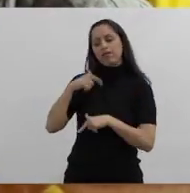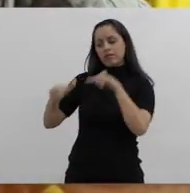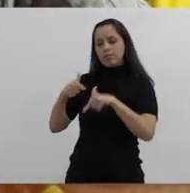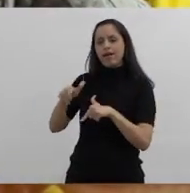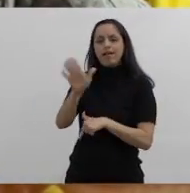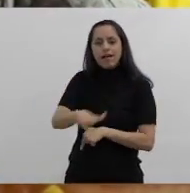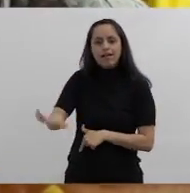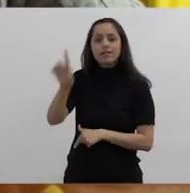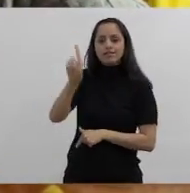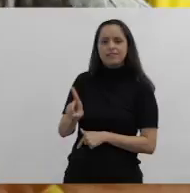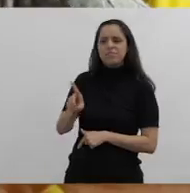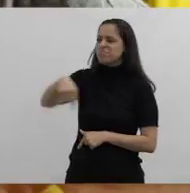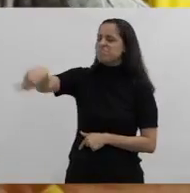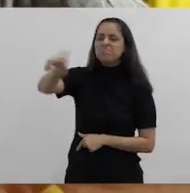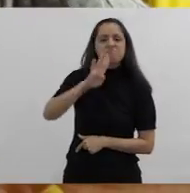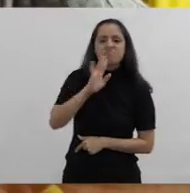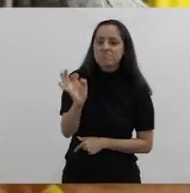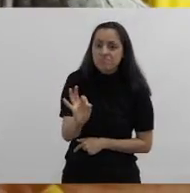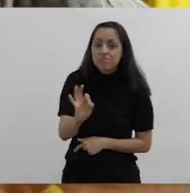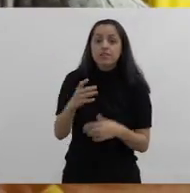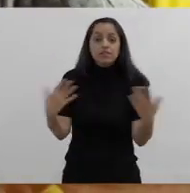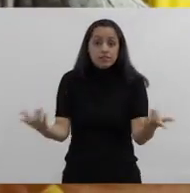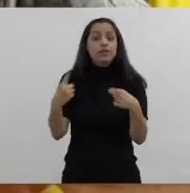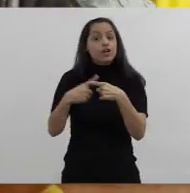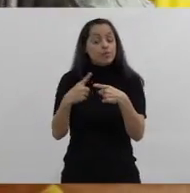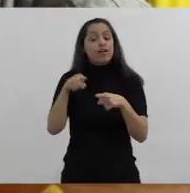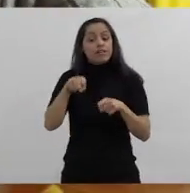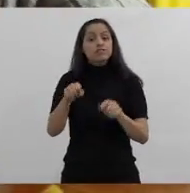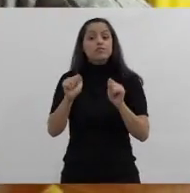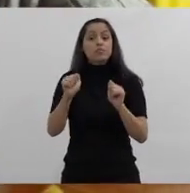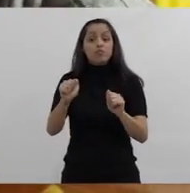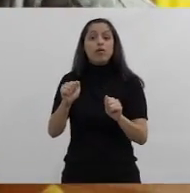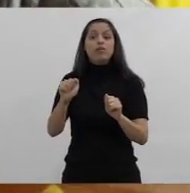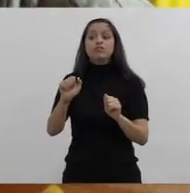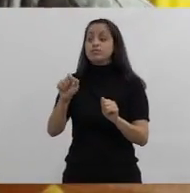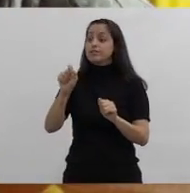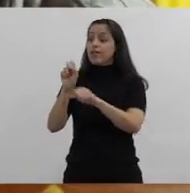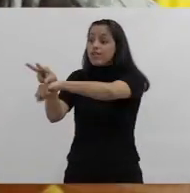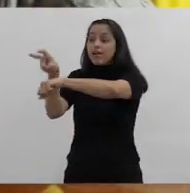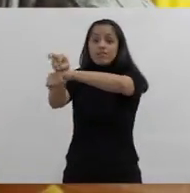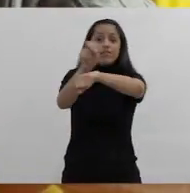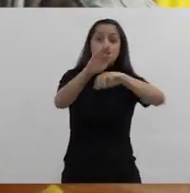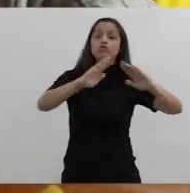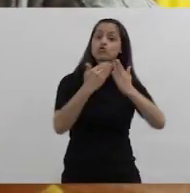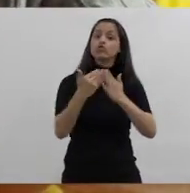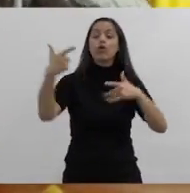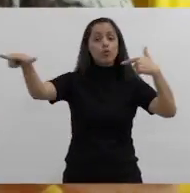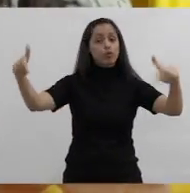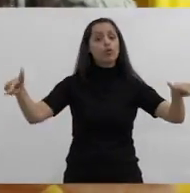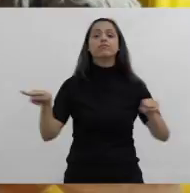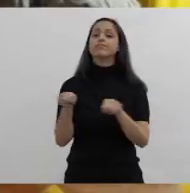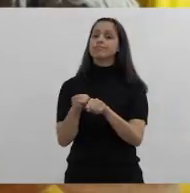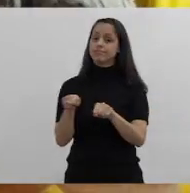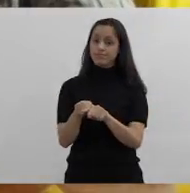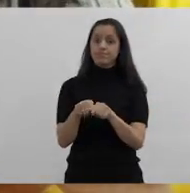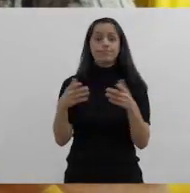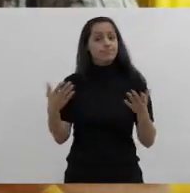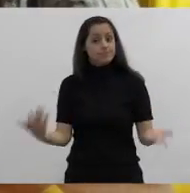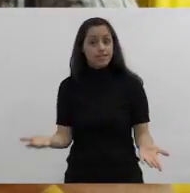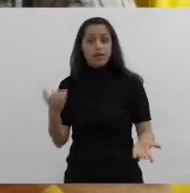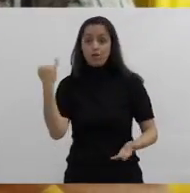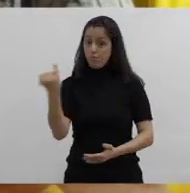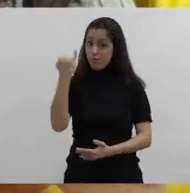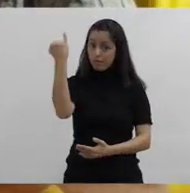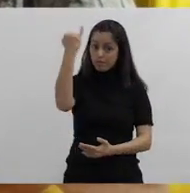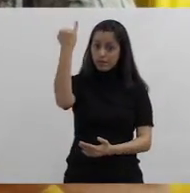trabajaba en discapacidad en la escuela, pero las otras no. Porque a ellos les podía resultar útil. Y yo lo que les decía era que